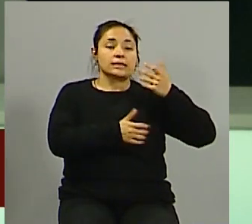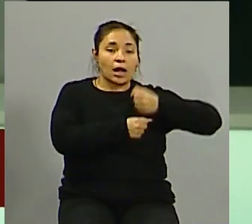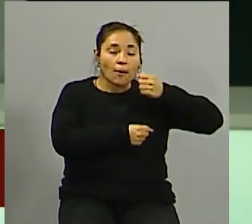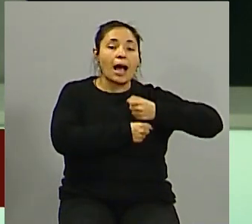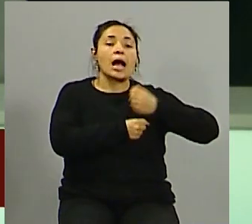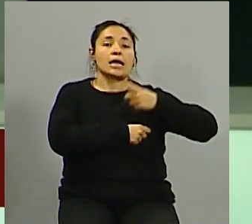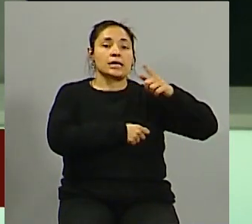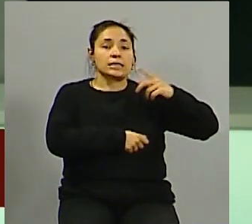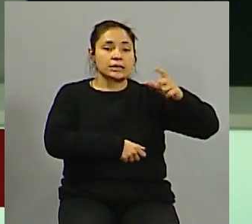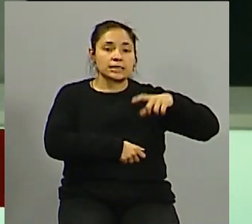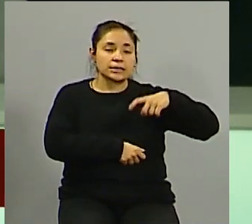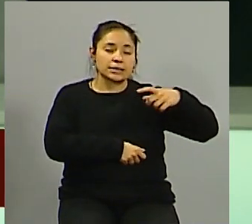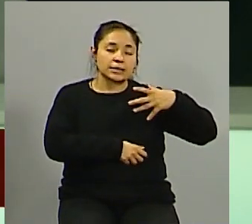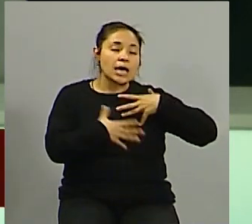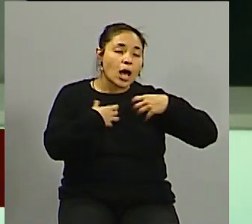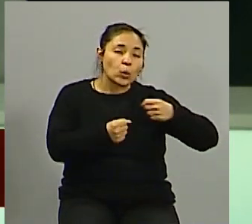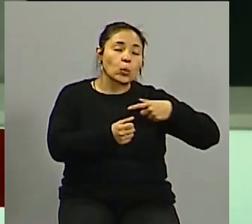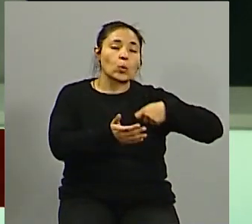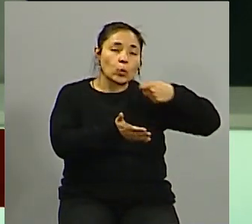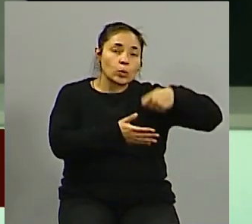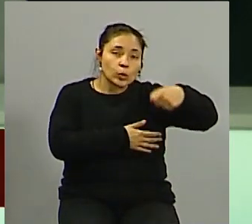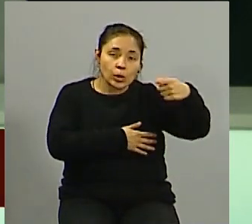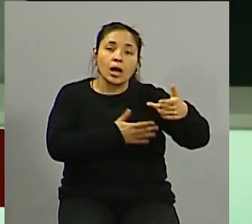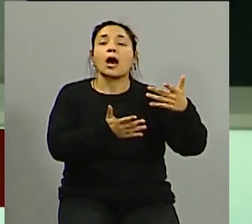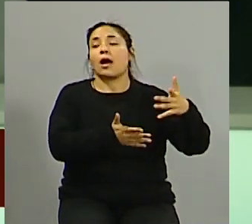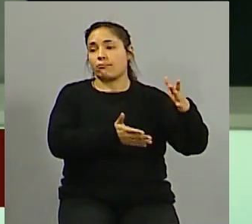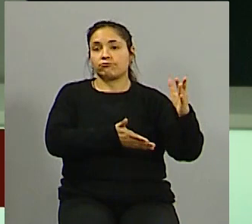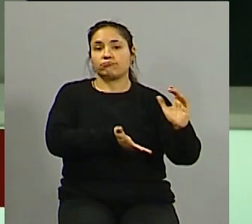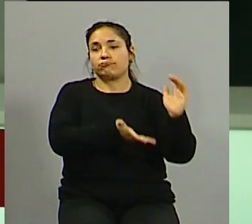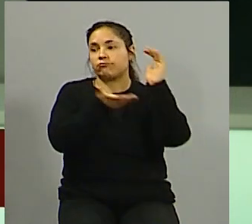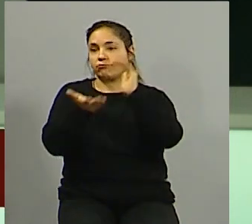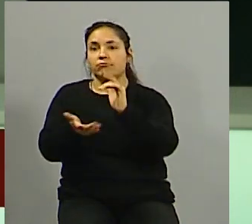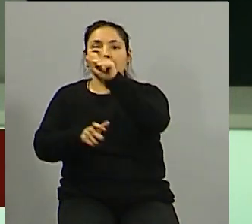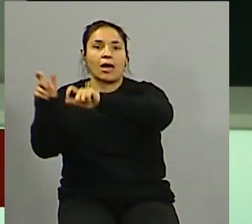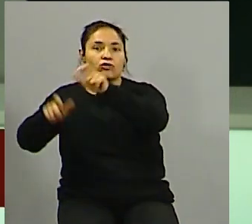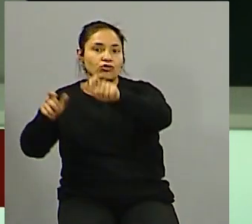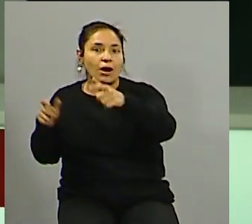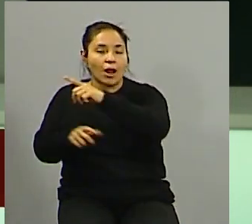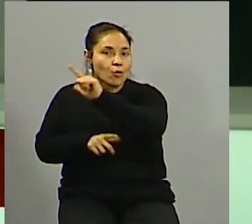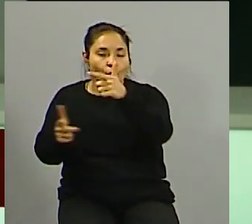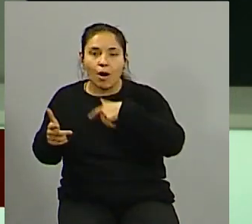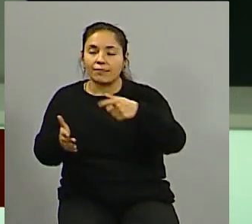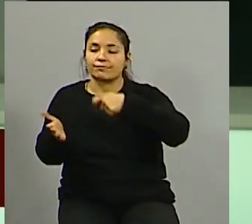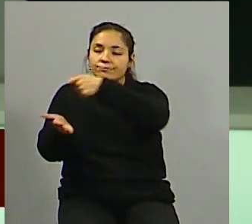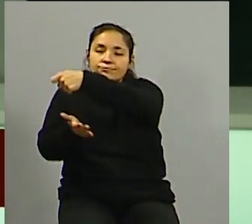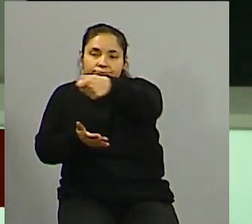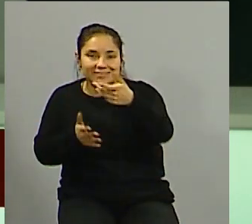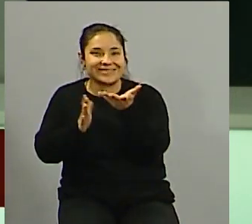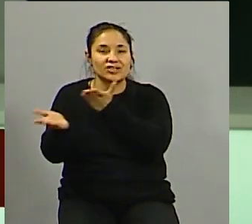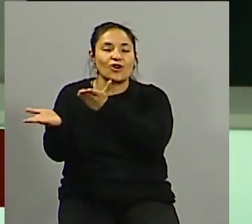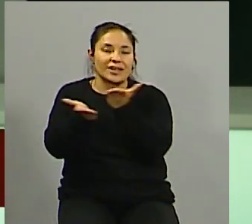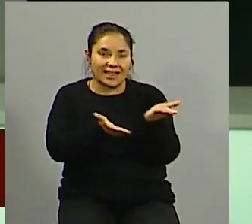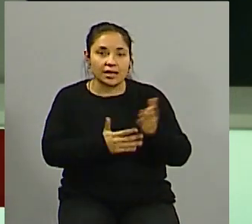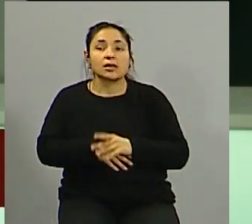ejemplo. Entonces, bueno, y de reparto asistido significa que está financiado, por un lado, por aportes y contribuciones, y por otro lado,